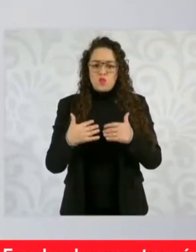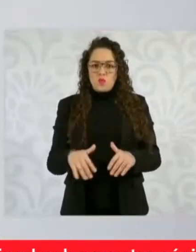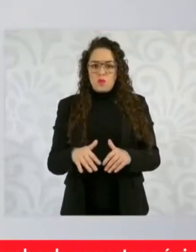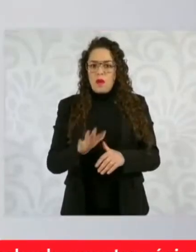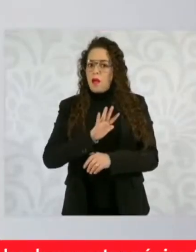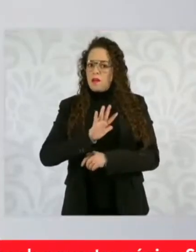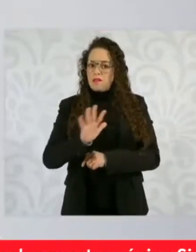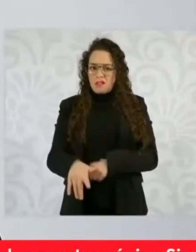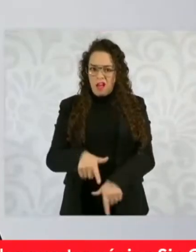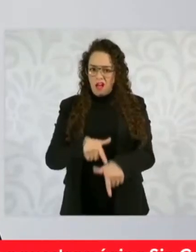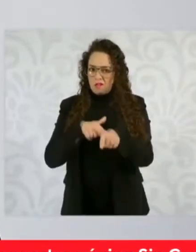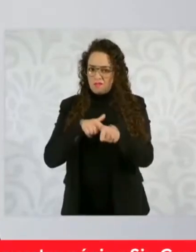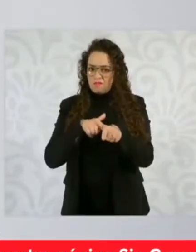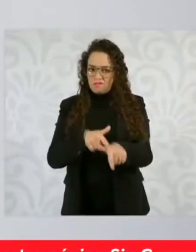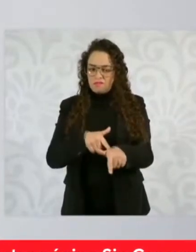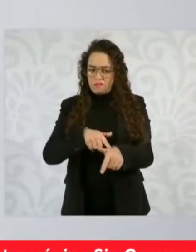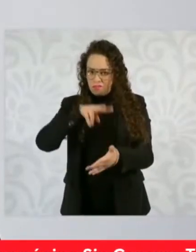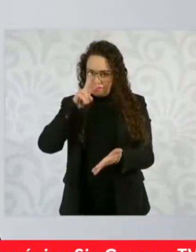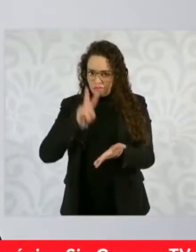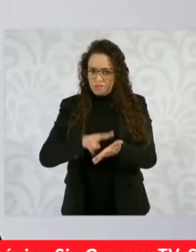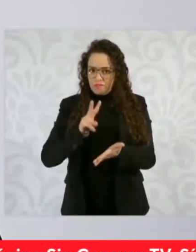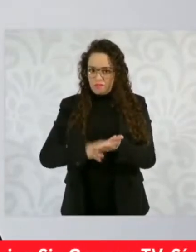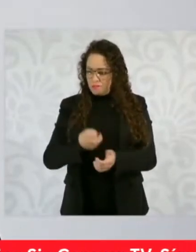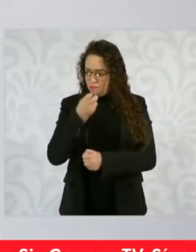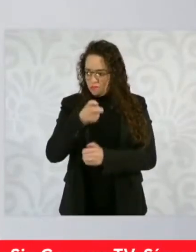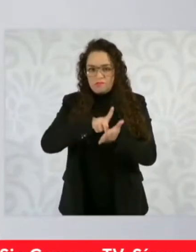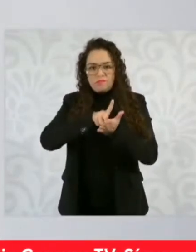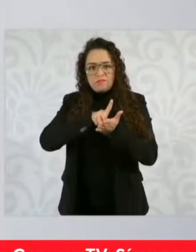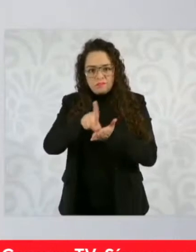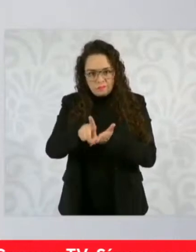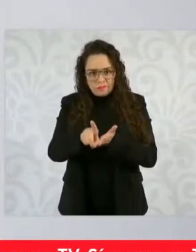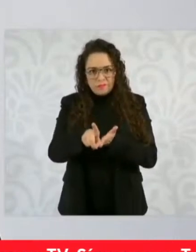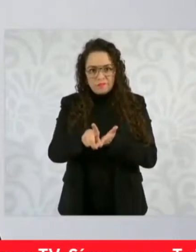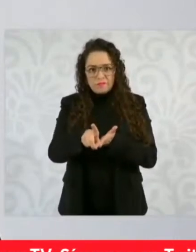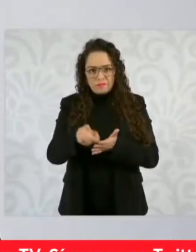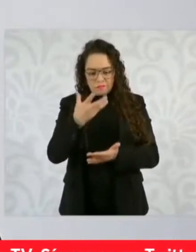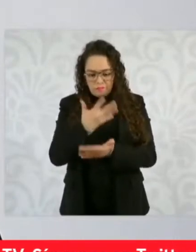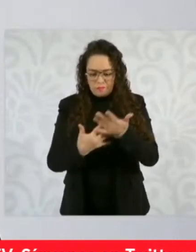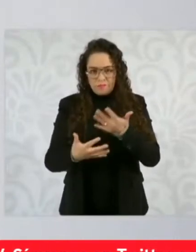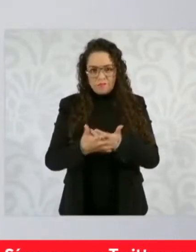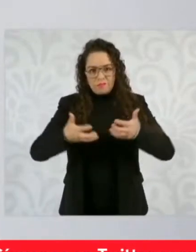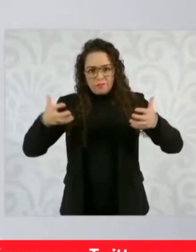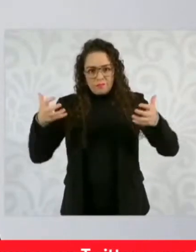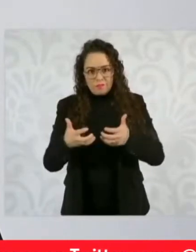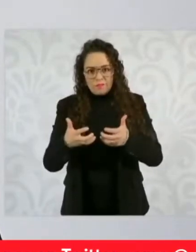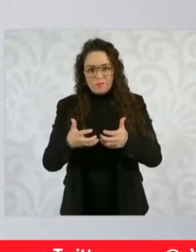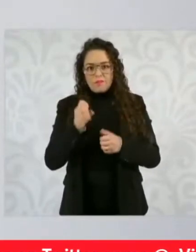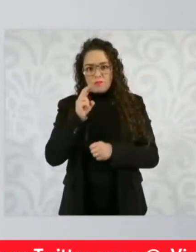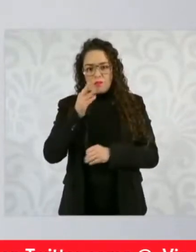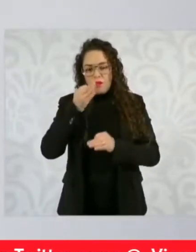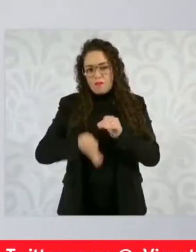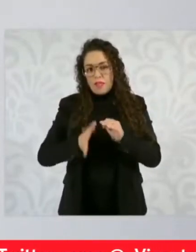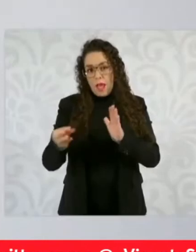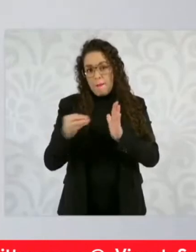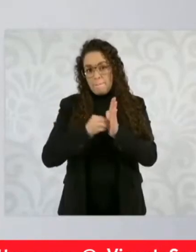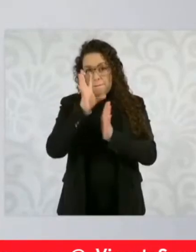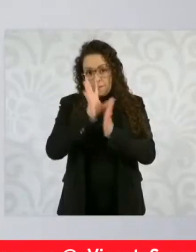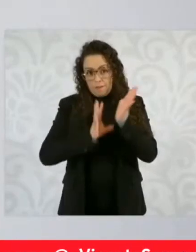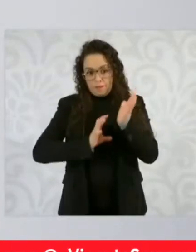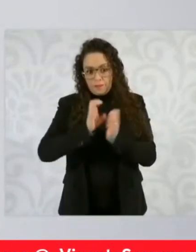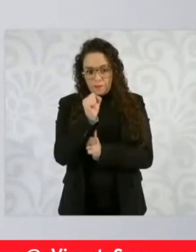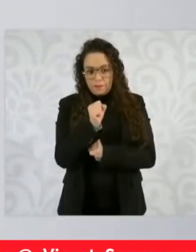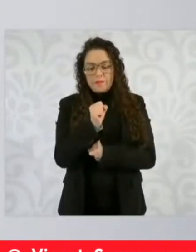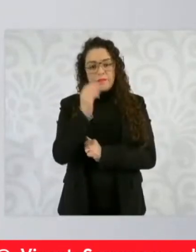está consolidando esta reforma. Es un momento histórico, no había habido este número de mujeres al